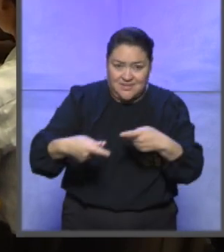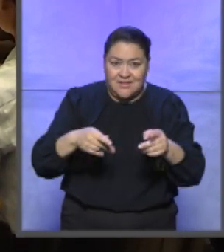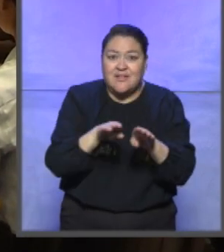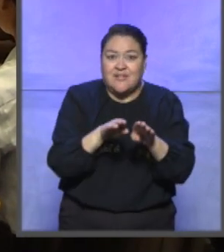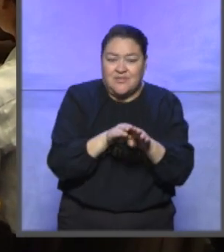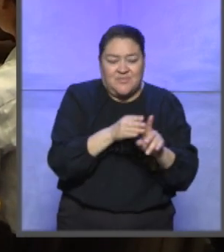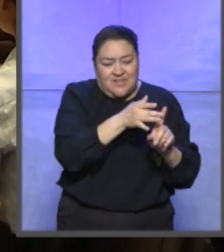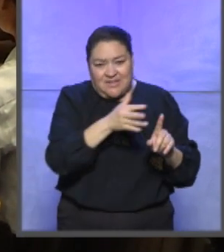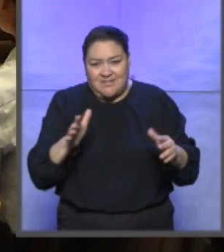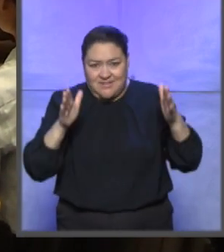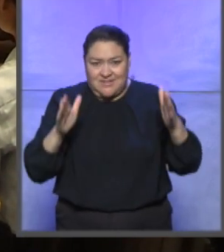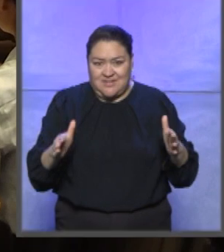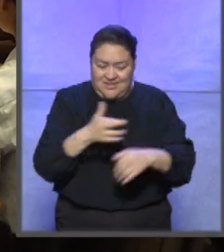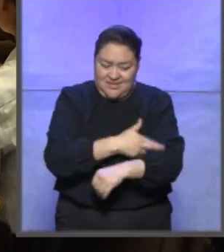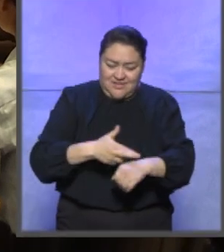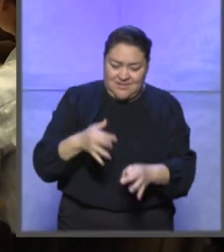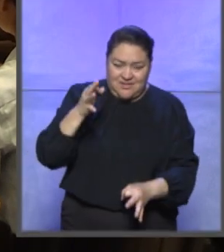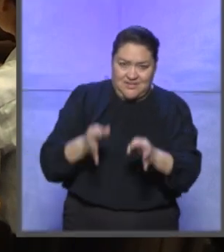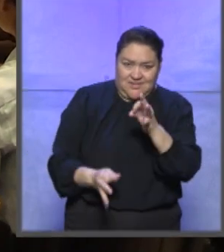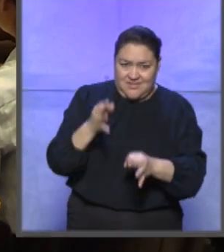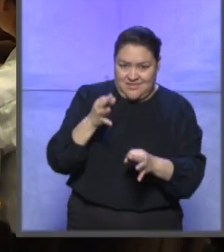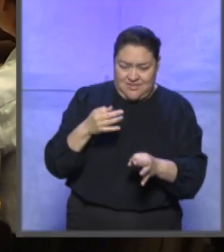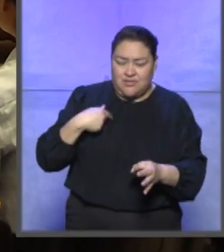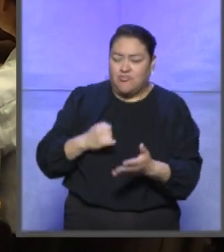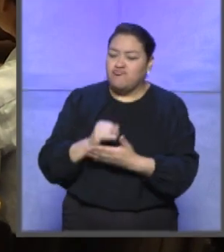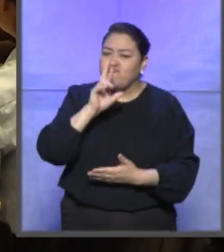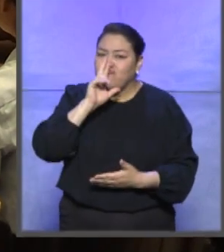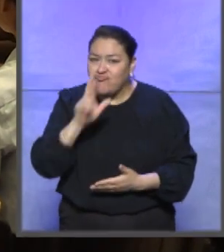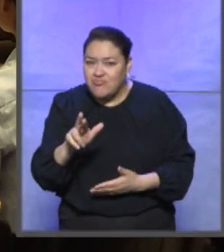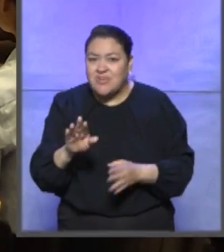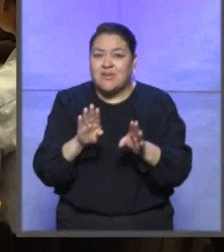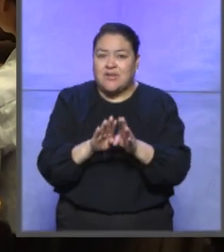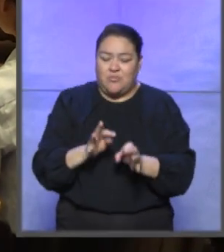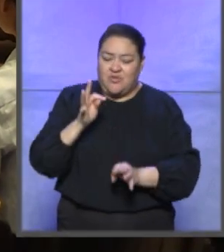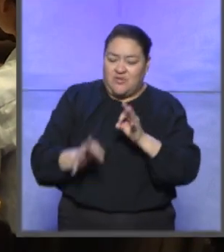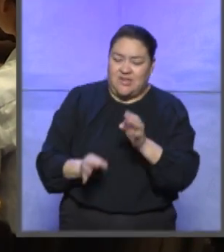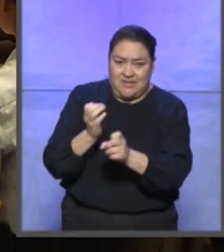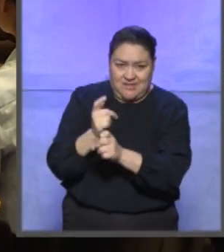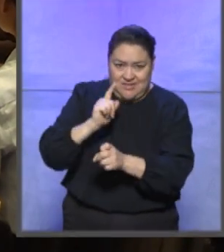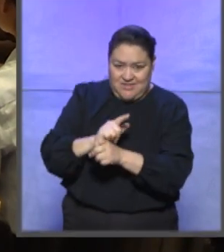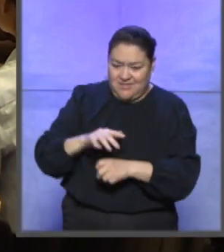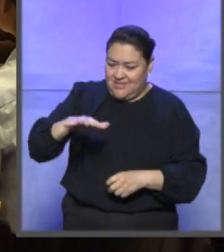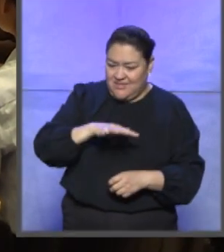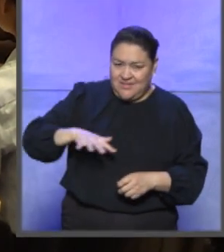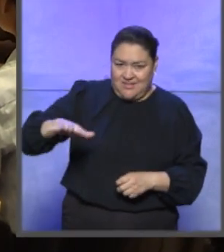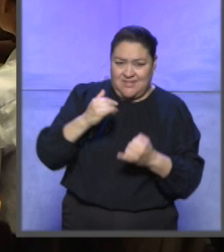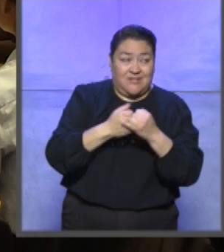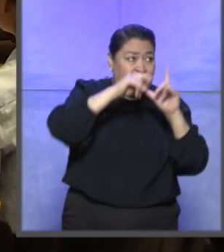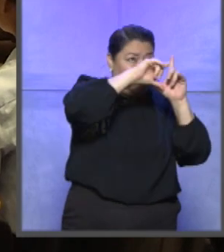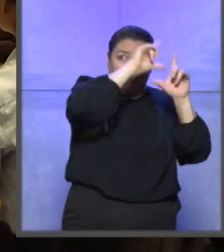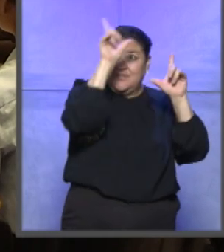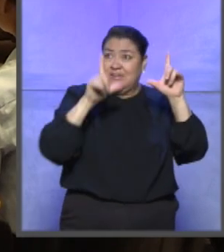con la implementación, por supuesto, de la acción jurisdiccional que nosotros ejercemos a través de los tribunales electorales de